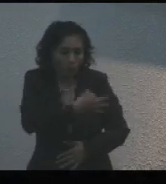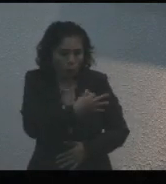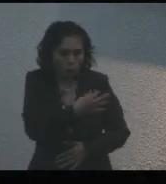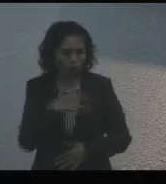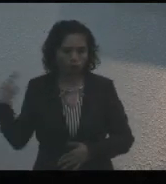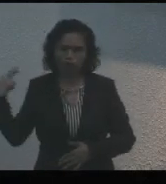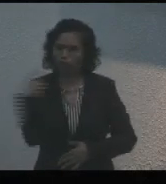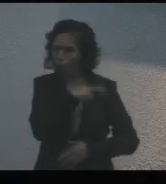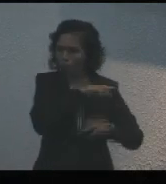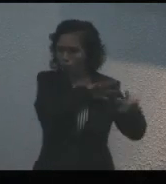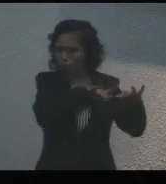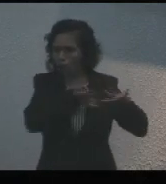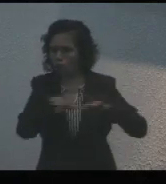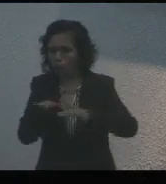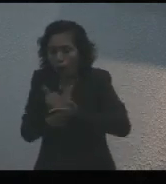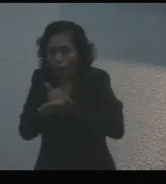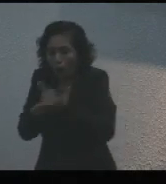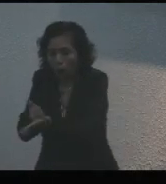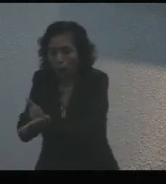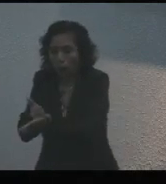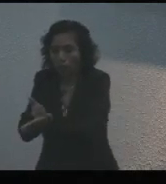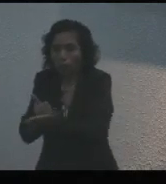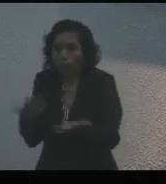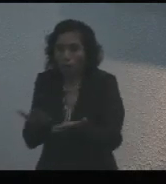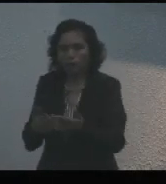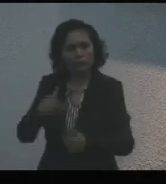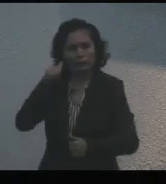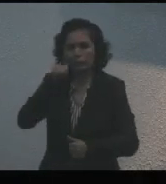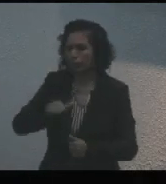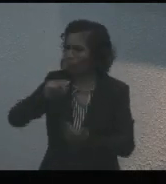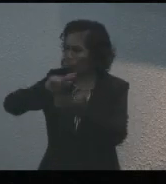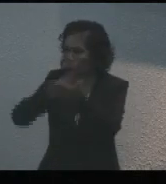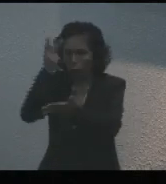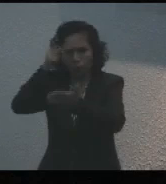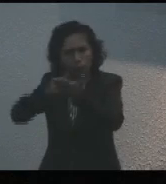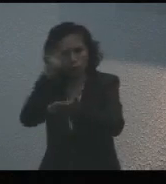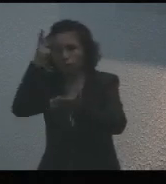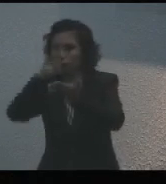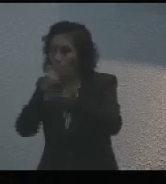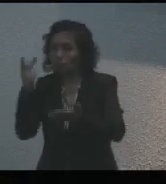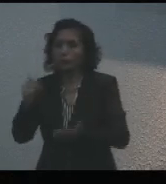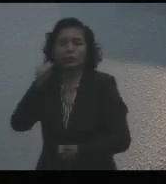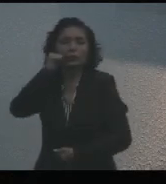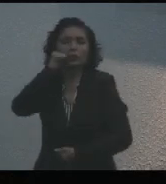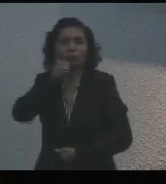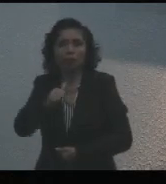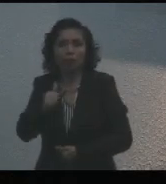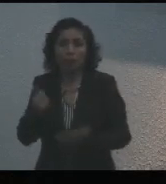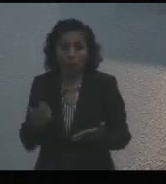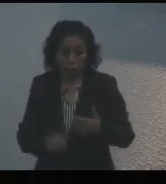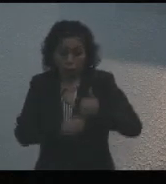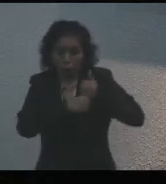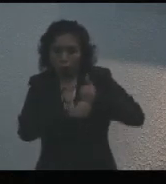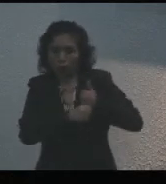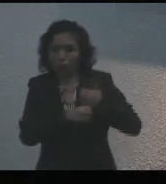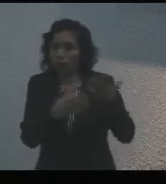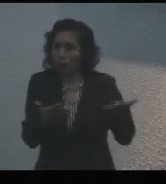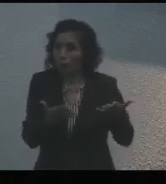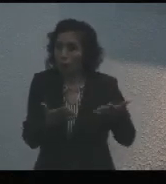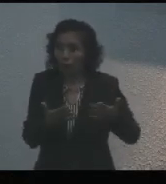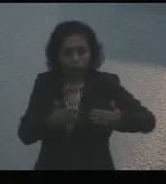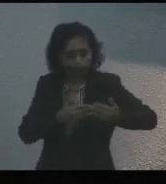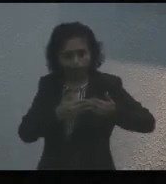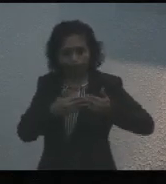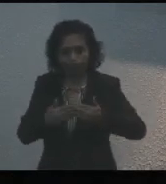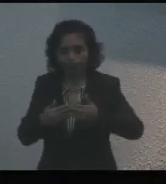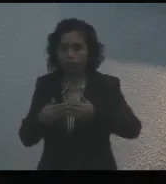acudan a nuestra ayuda, una, otra y otra vez. Siempre nuestro ejército ha estado disponible